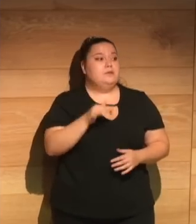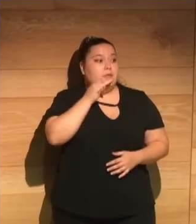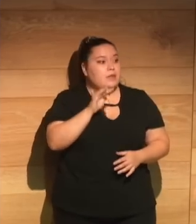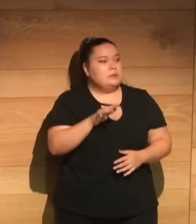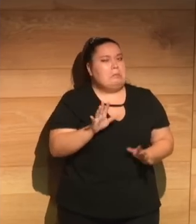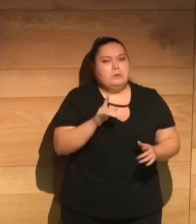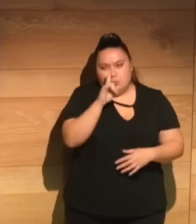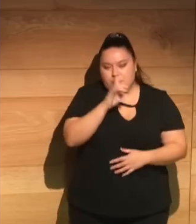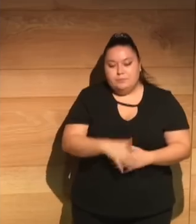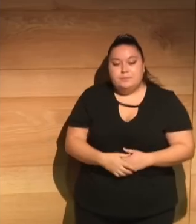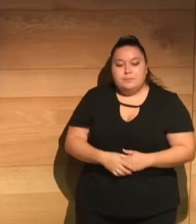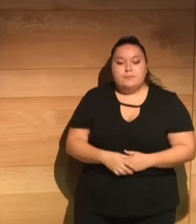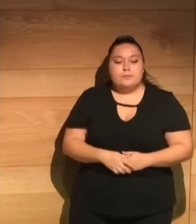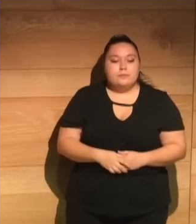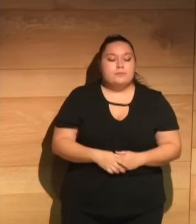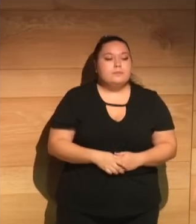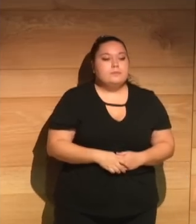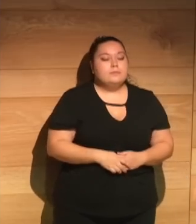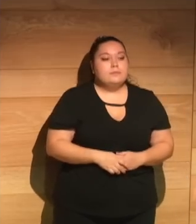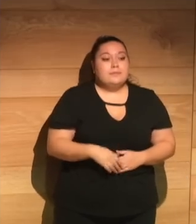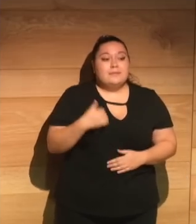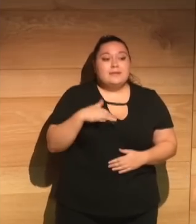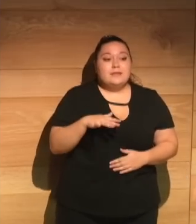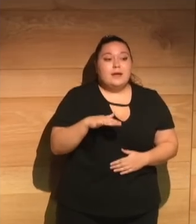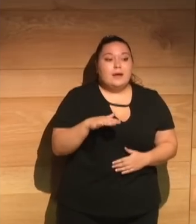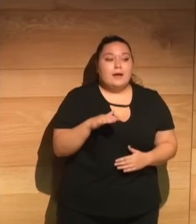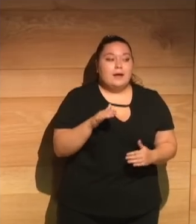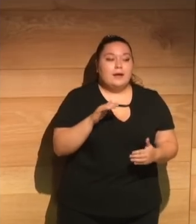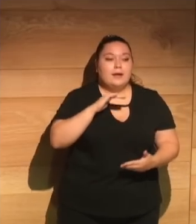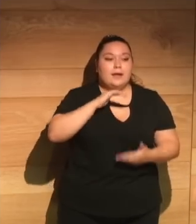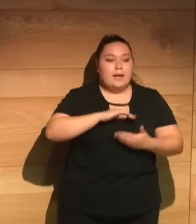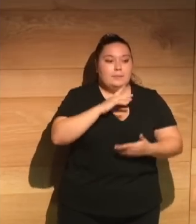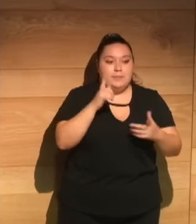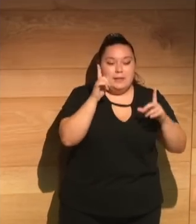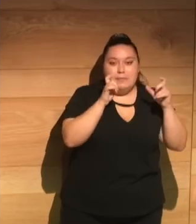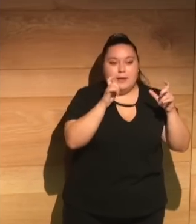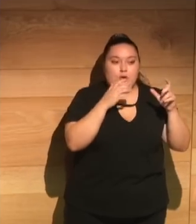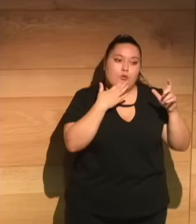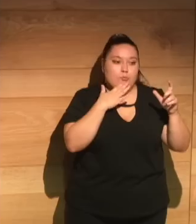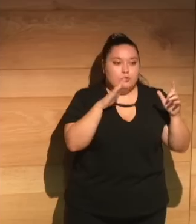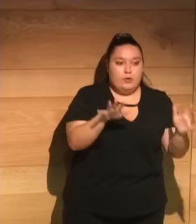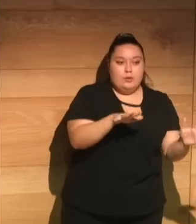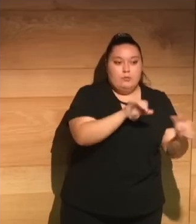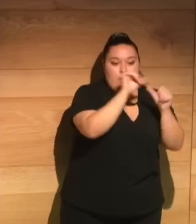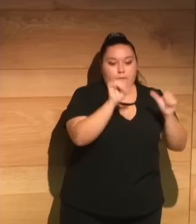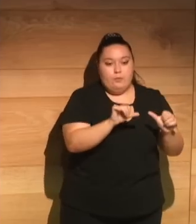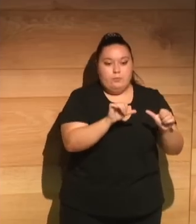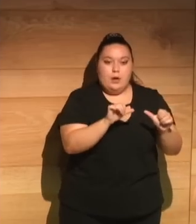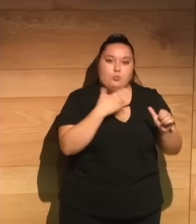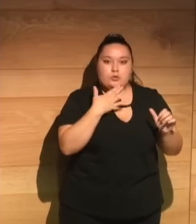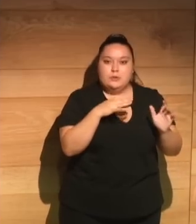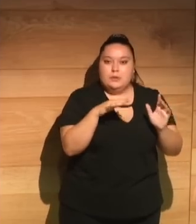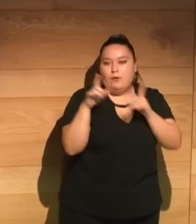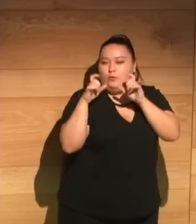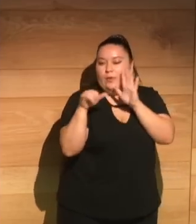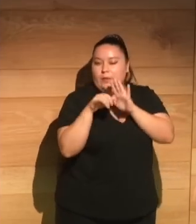Nicéforo Niepce, en fin, que ya llega la captación de la imagen por proyección de una forma que nos acerca más a la